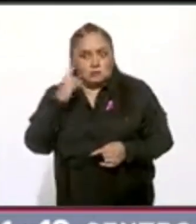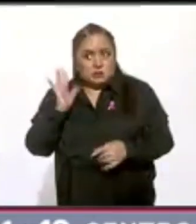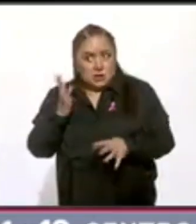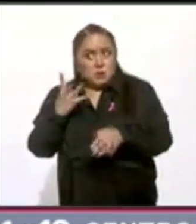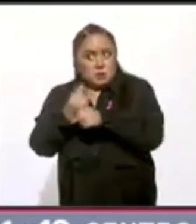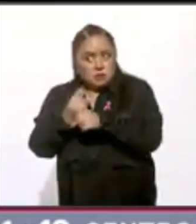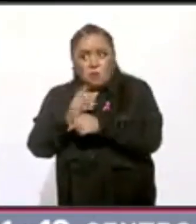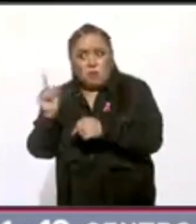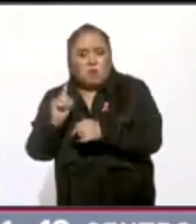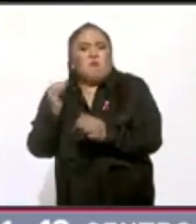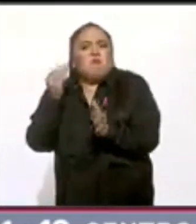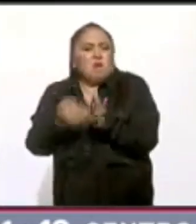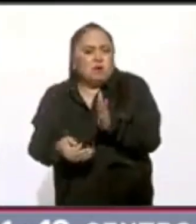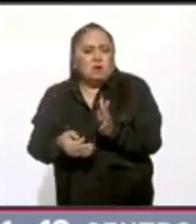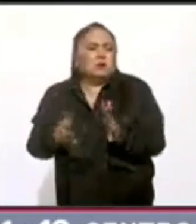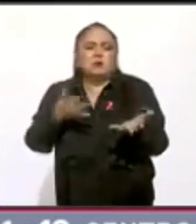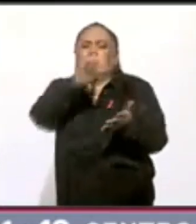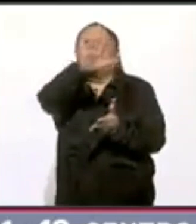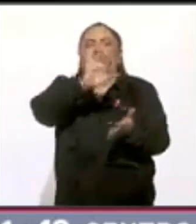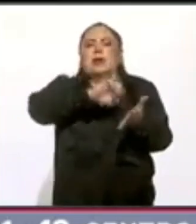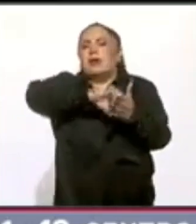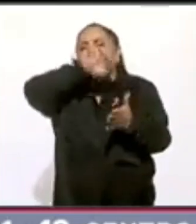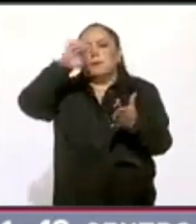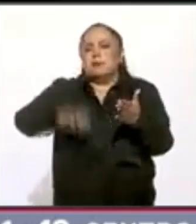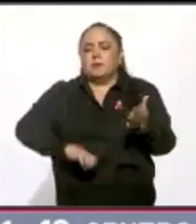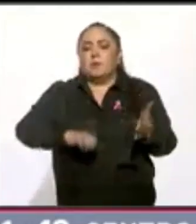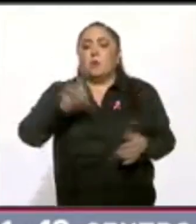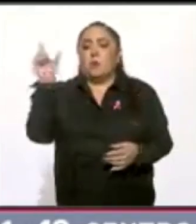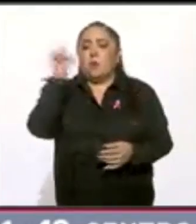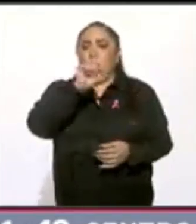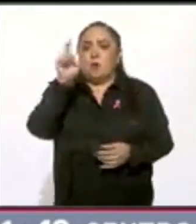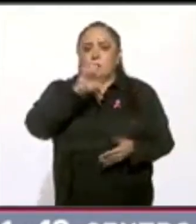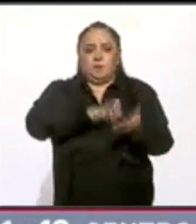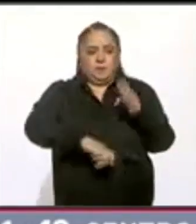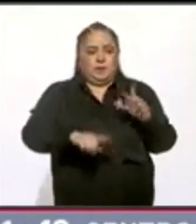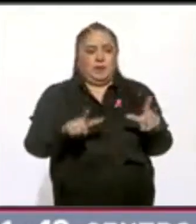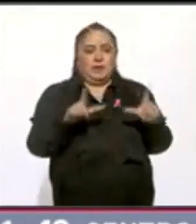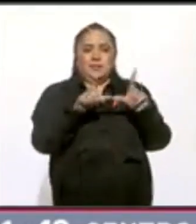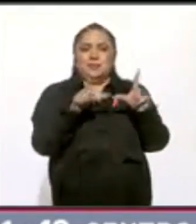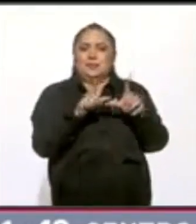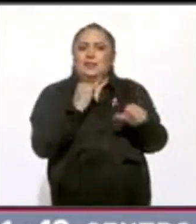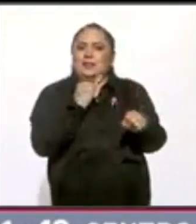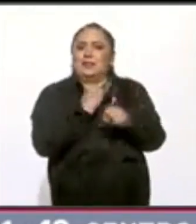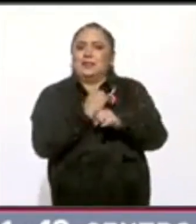los problemas o no. Les pongo un ejemplo. Cuando sacamos la licencia digital,